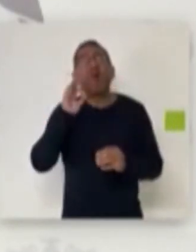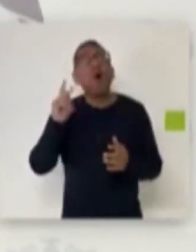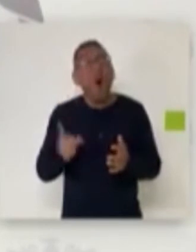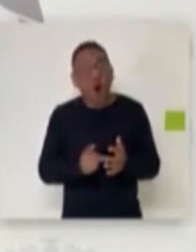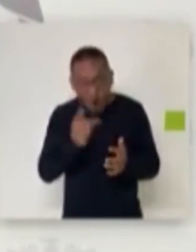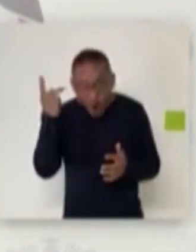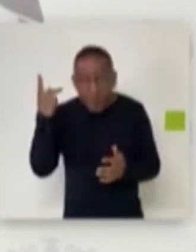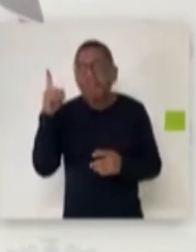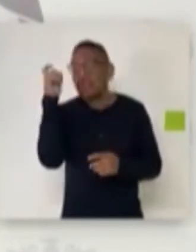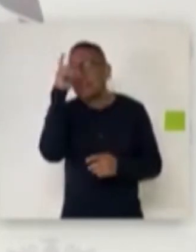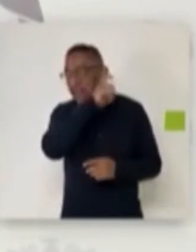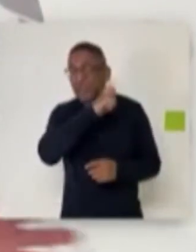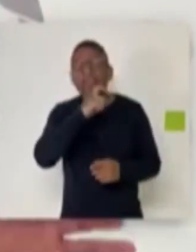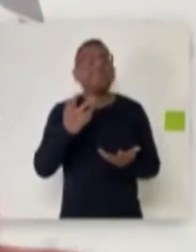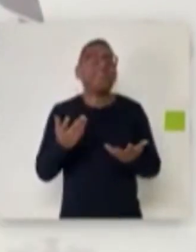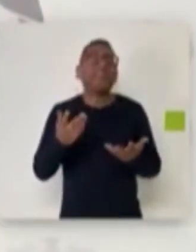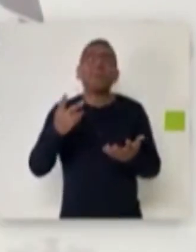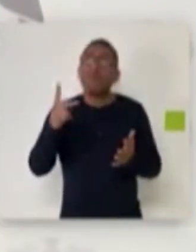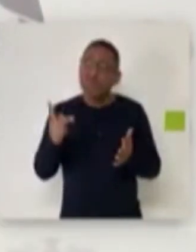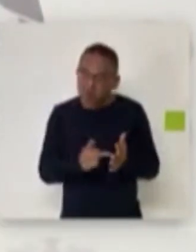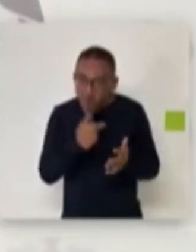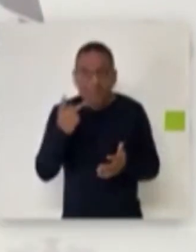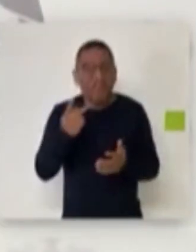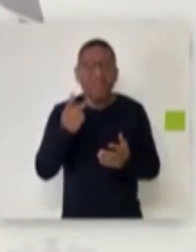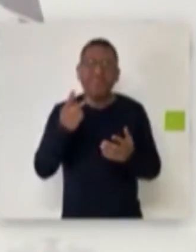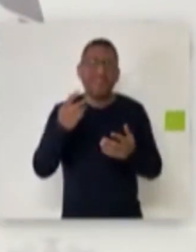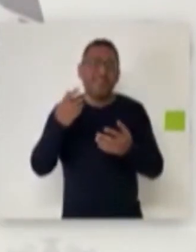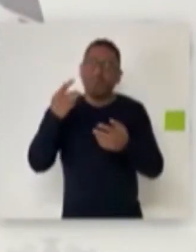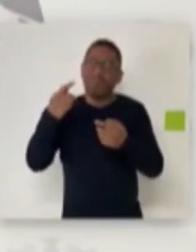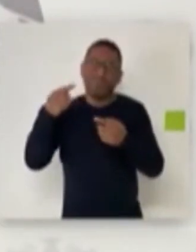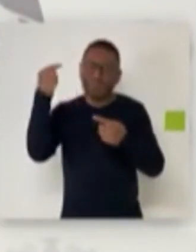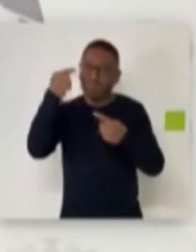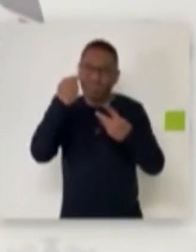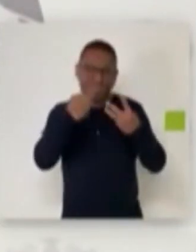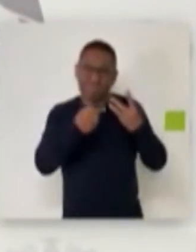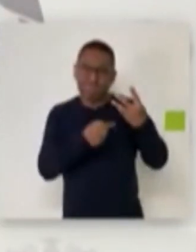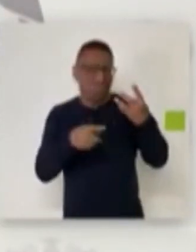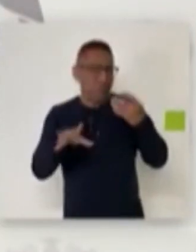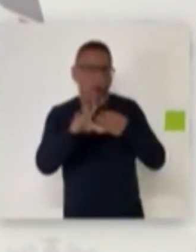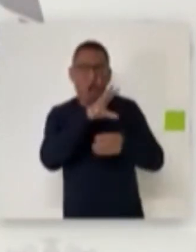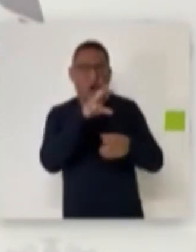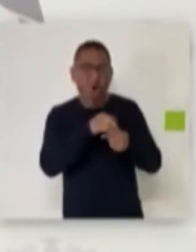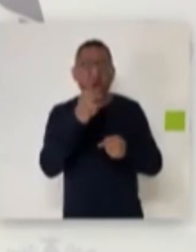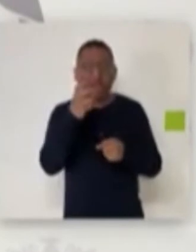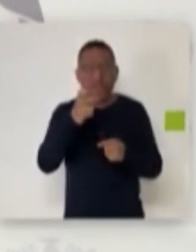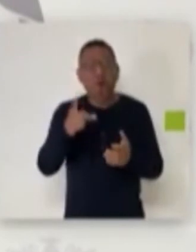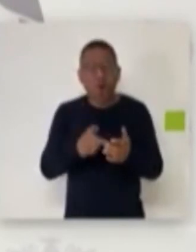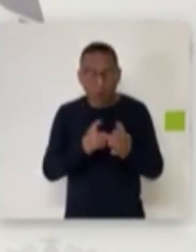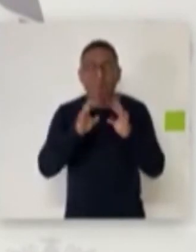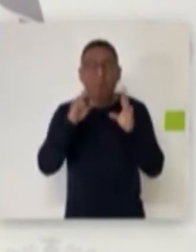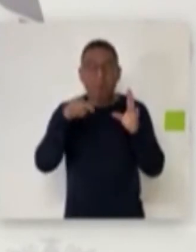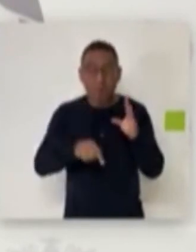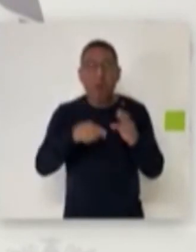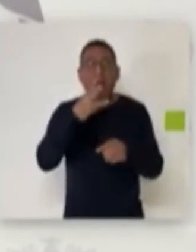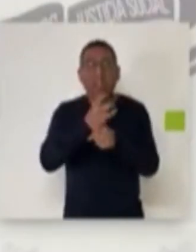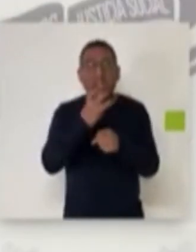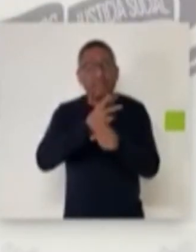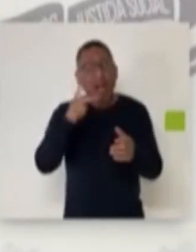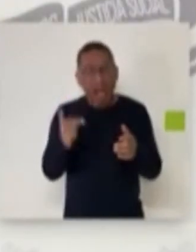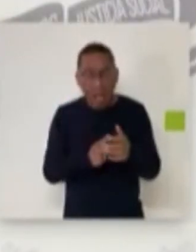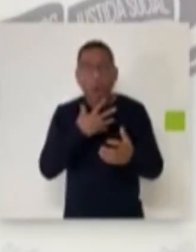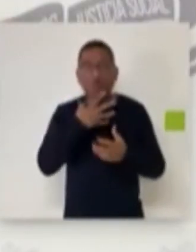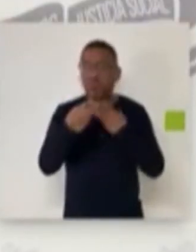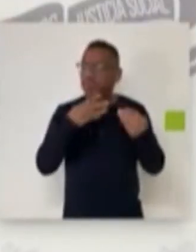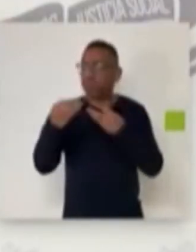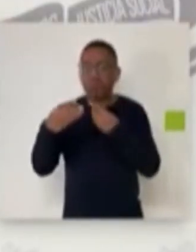reconvertir y todo lo que implica enfrentarnos a una tercera oleada de contagios. En dicho